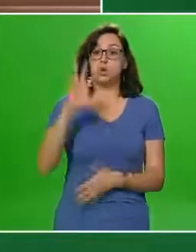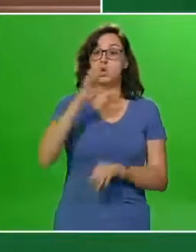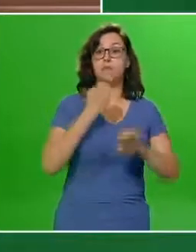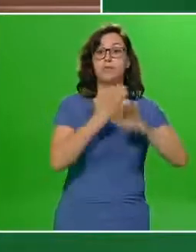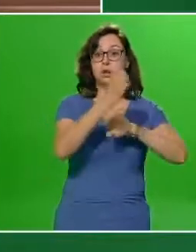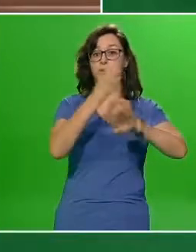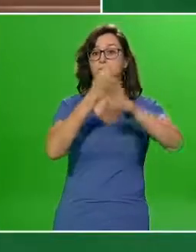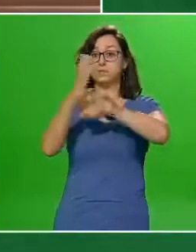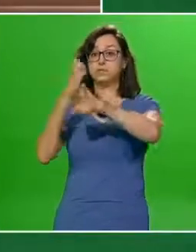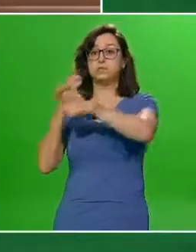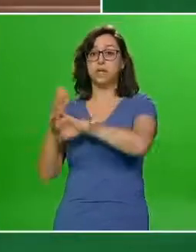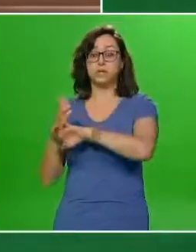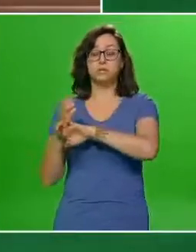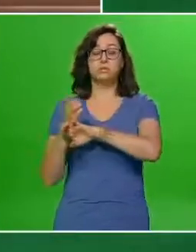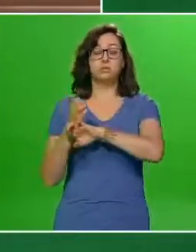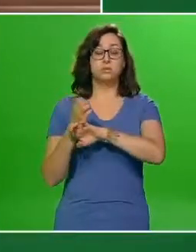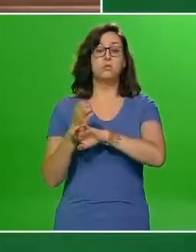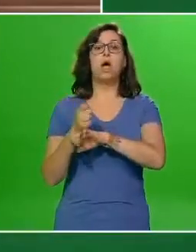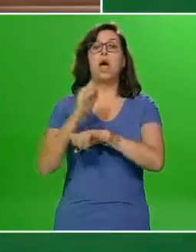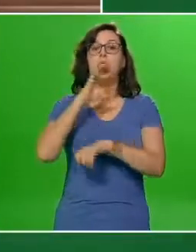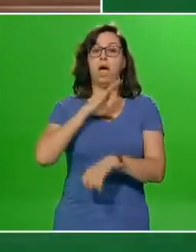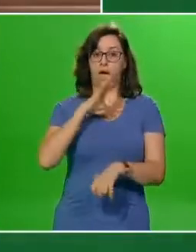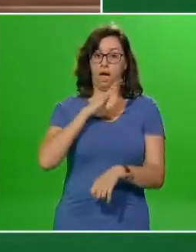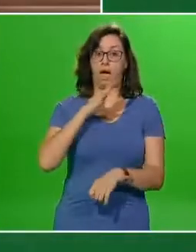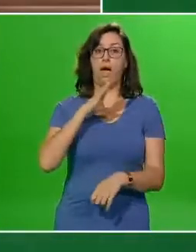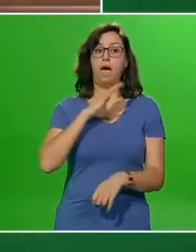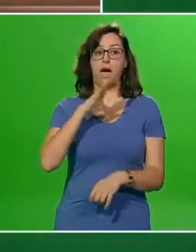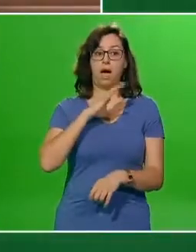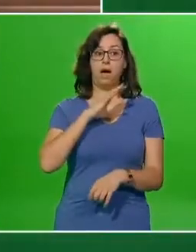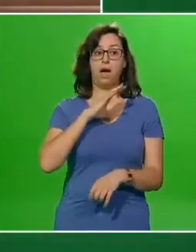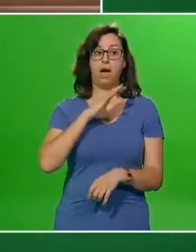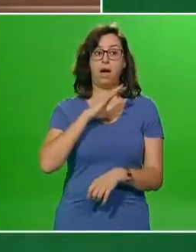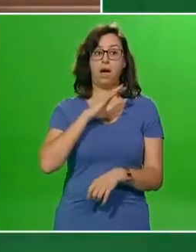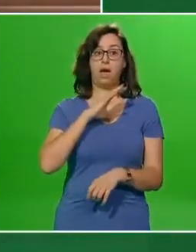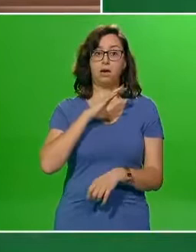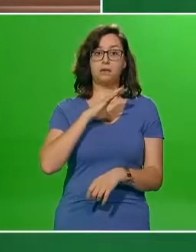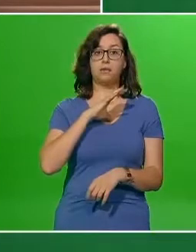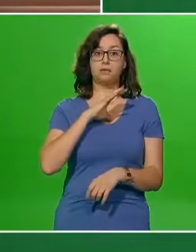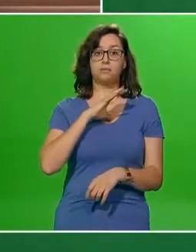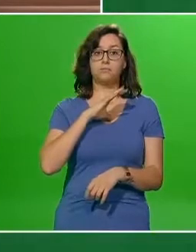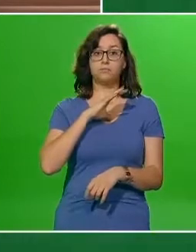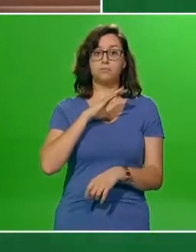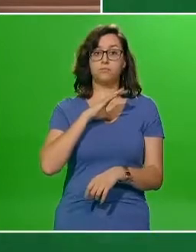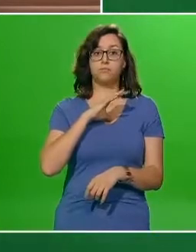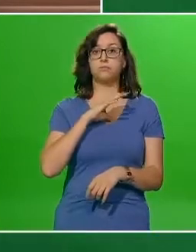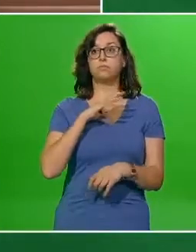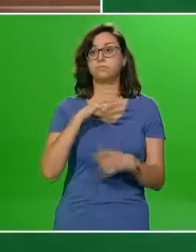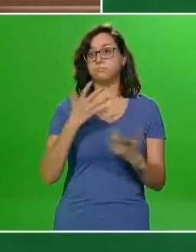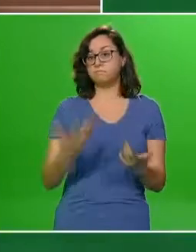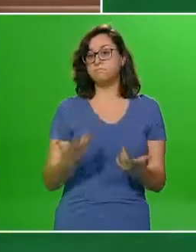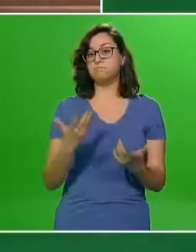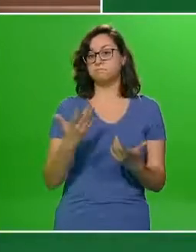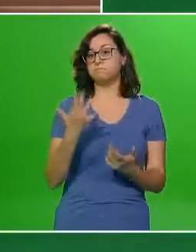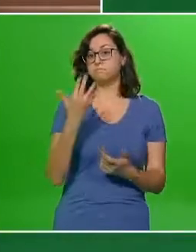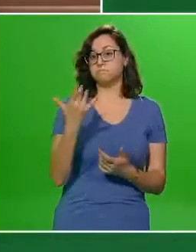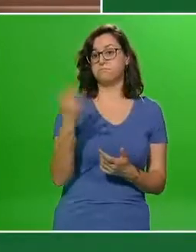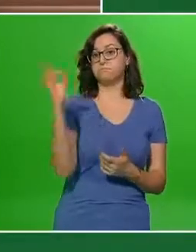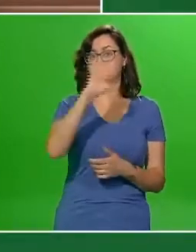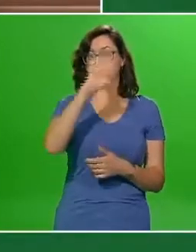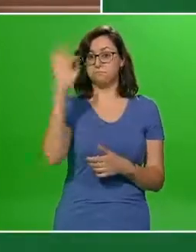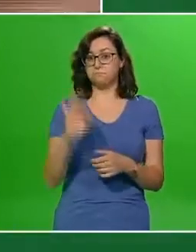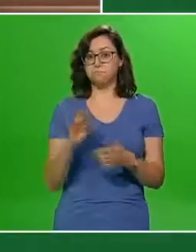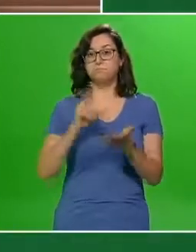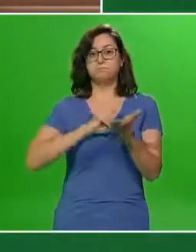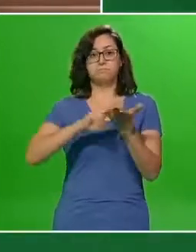mencionado también en la semana, tenemos una parte muy importante, casi la mitad de las entidades federativas con un